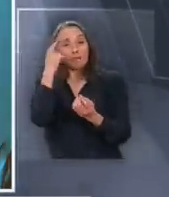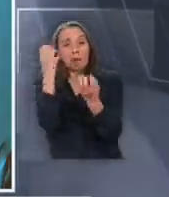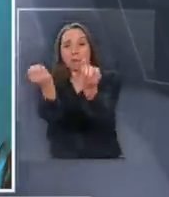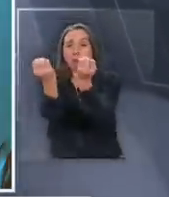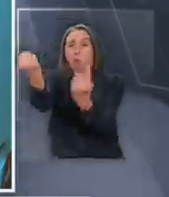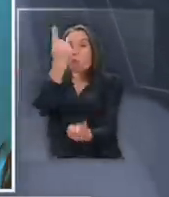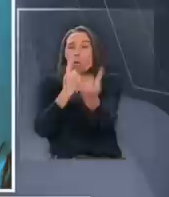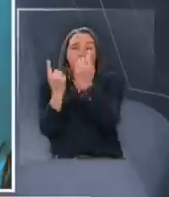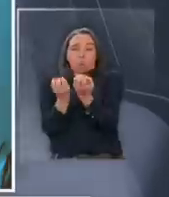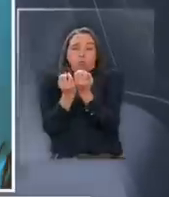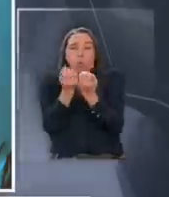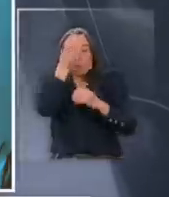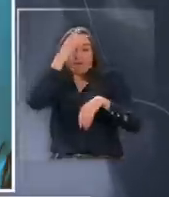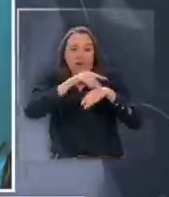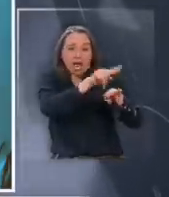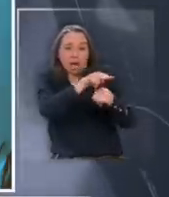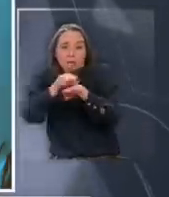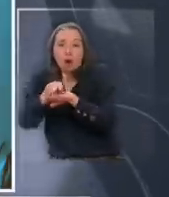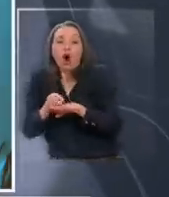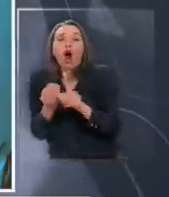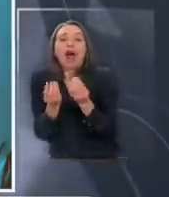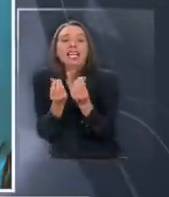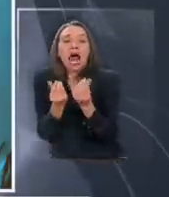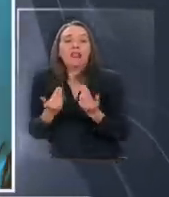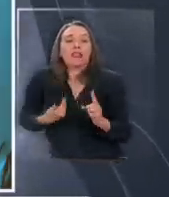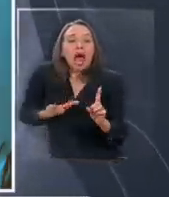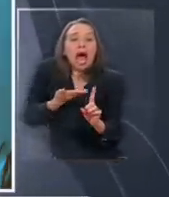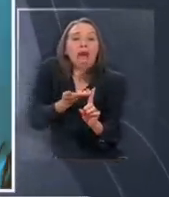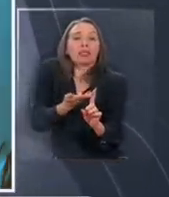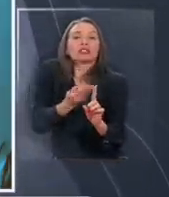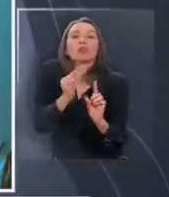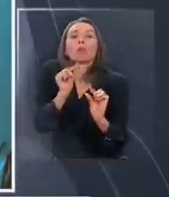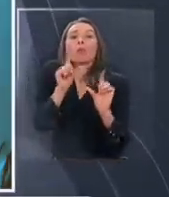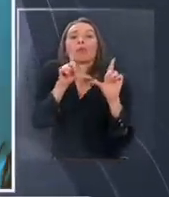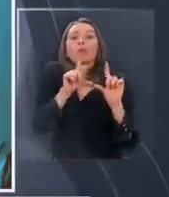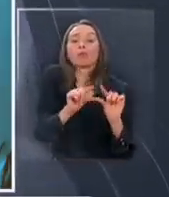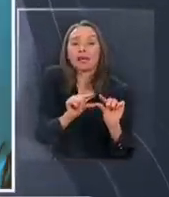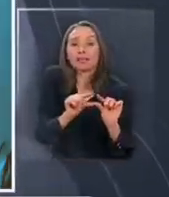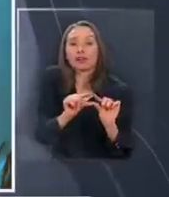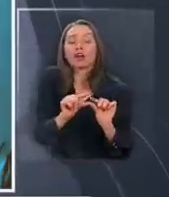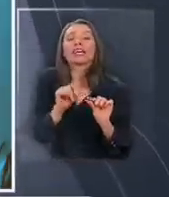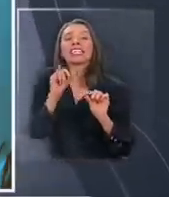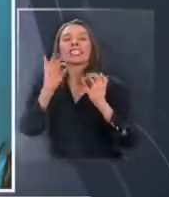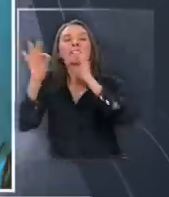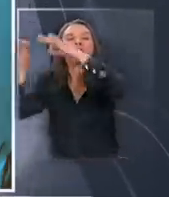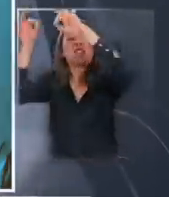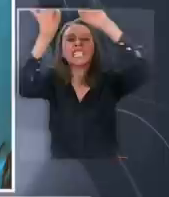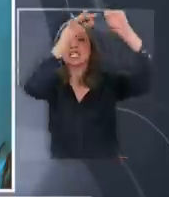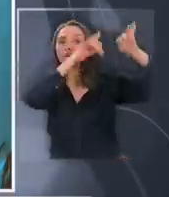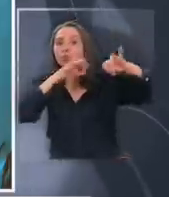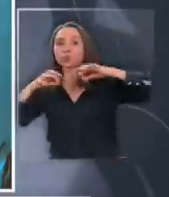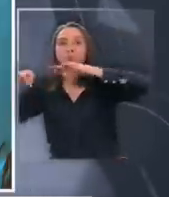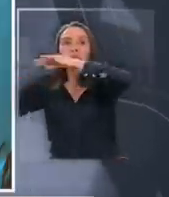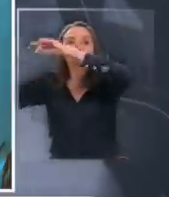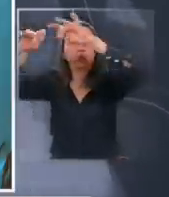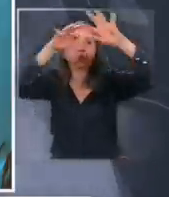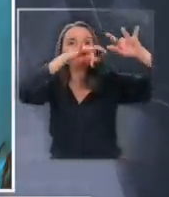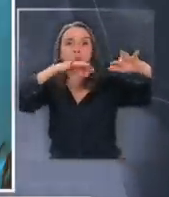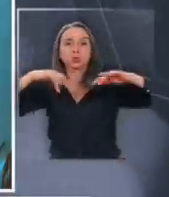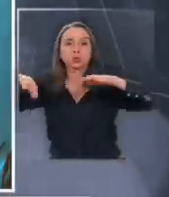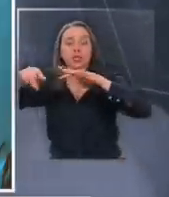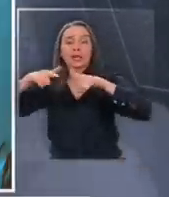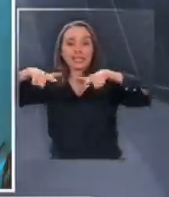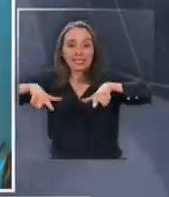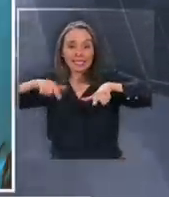ve mermada y eso puede influir, pero también la circulación viral y la carga de virus